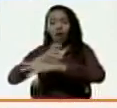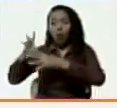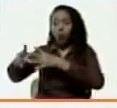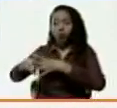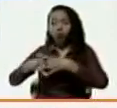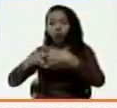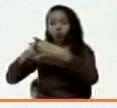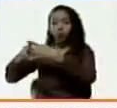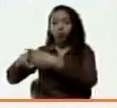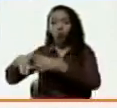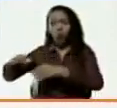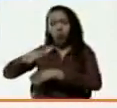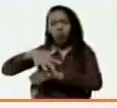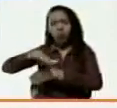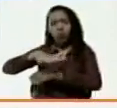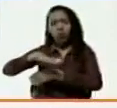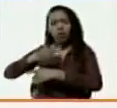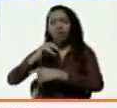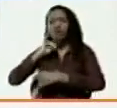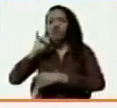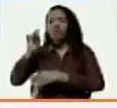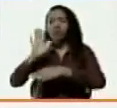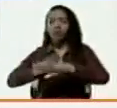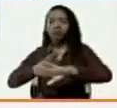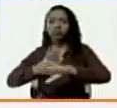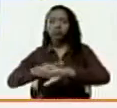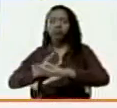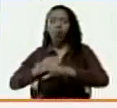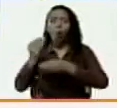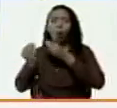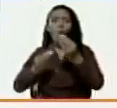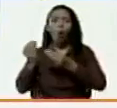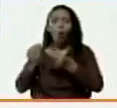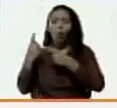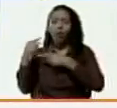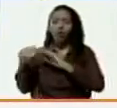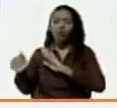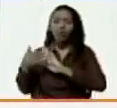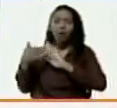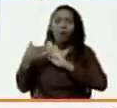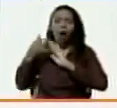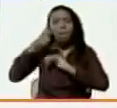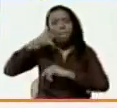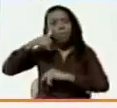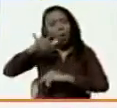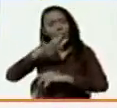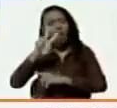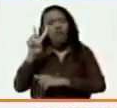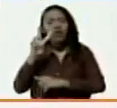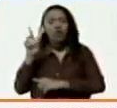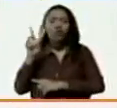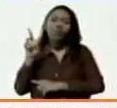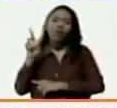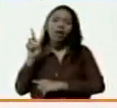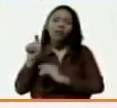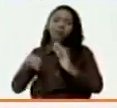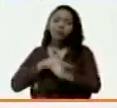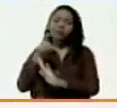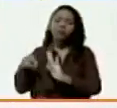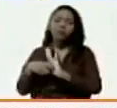donde informamos de cómo ha estado afectando a la población venezolana en general